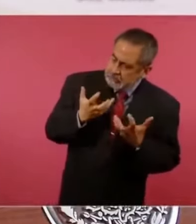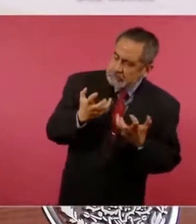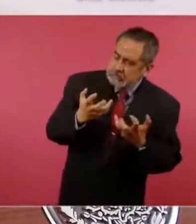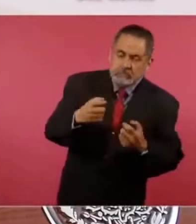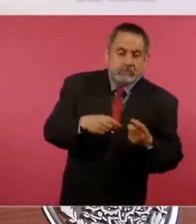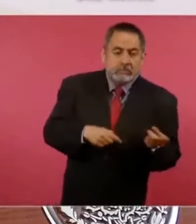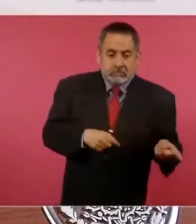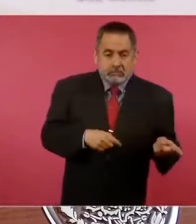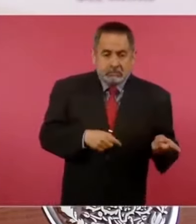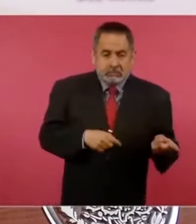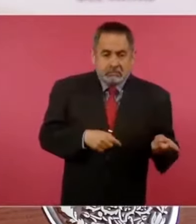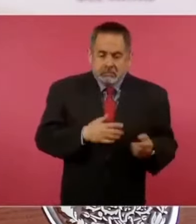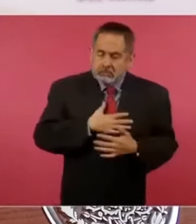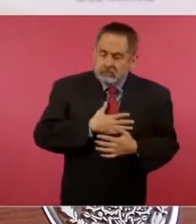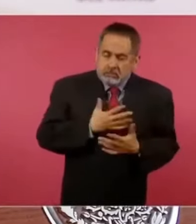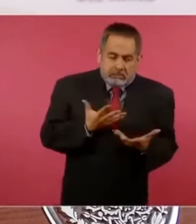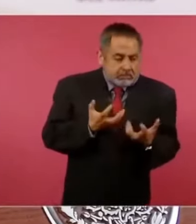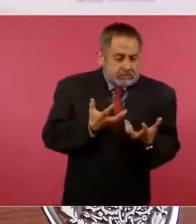Tienen mucho apego al dinero,